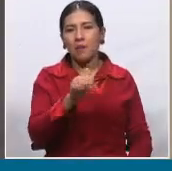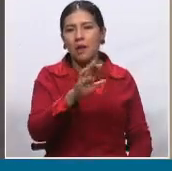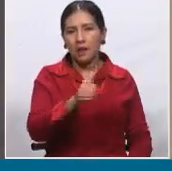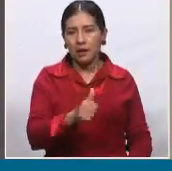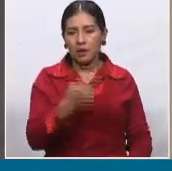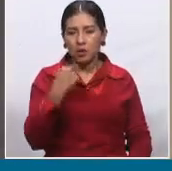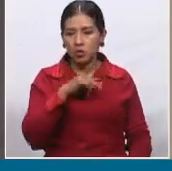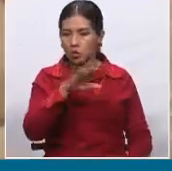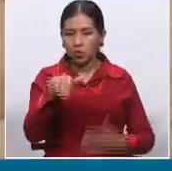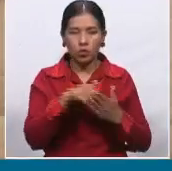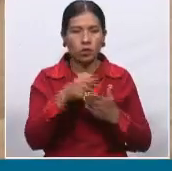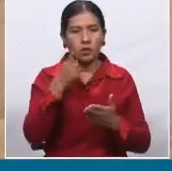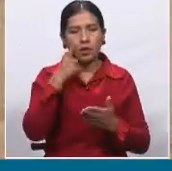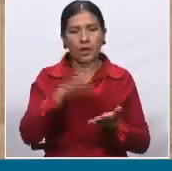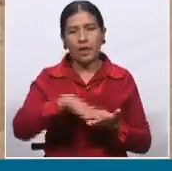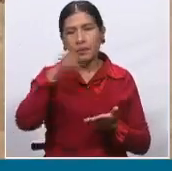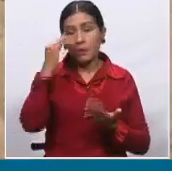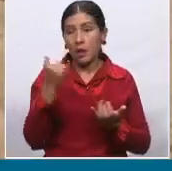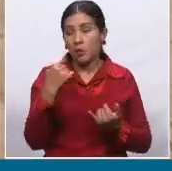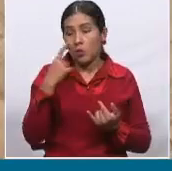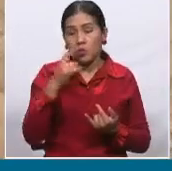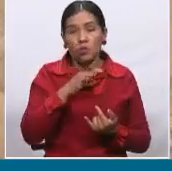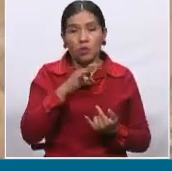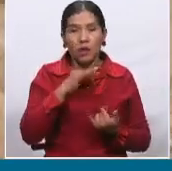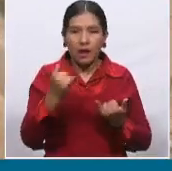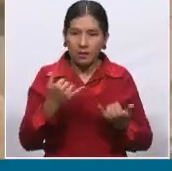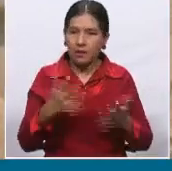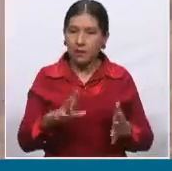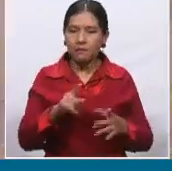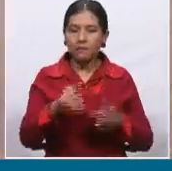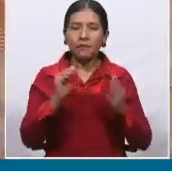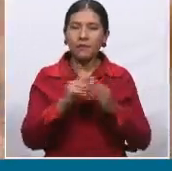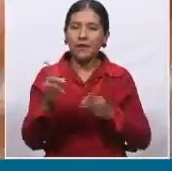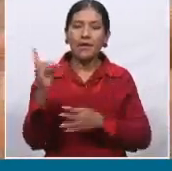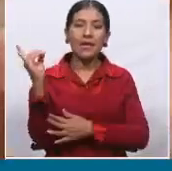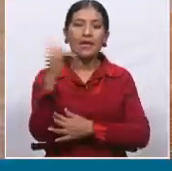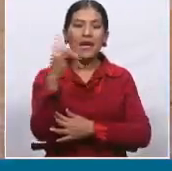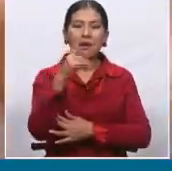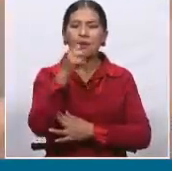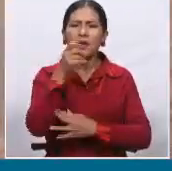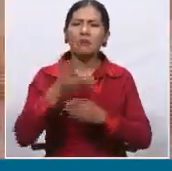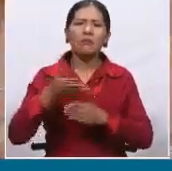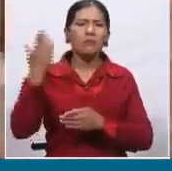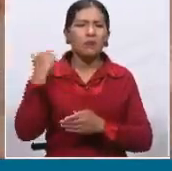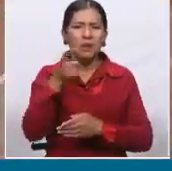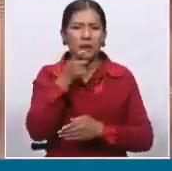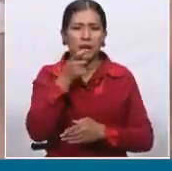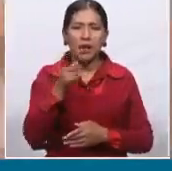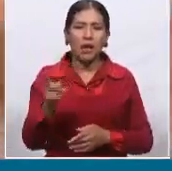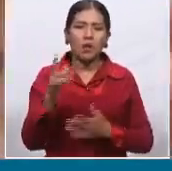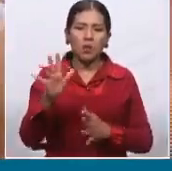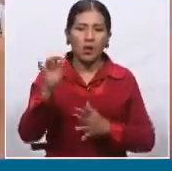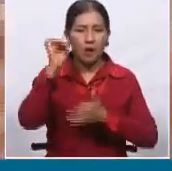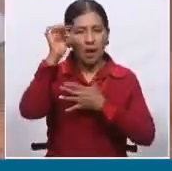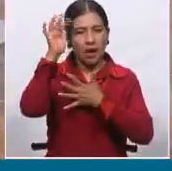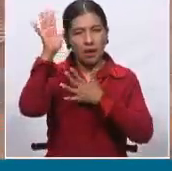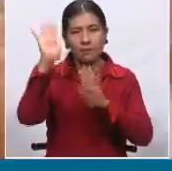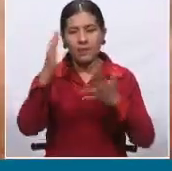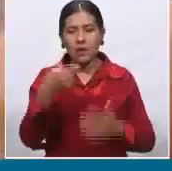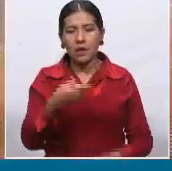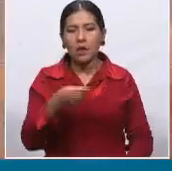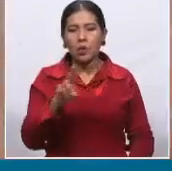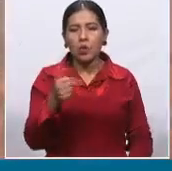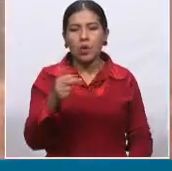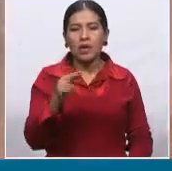tenemos que conocer, y probablemente muchos no lo conocíamos. El ancestro de la llama llega a ser el guanaco. Y hasta hace